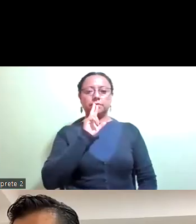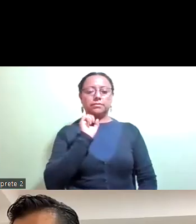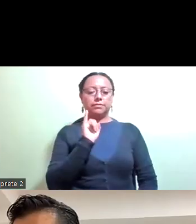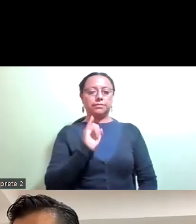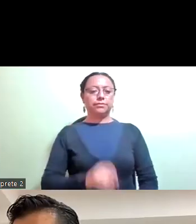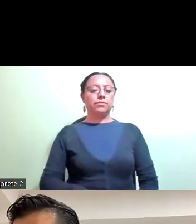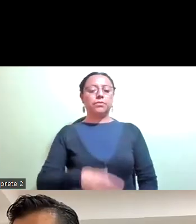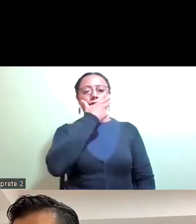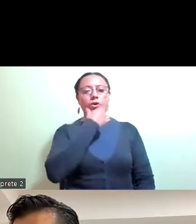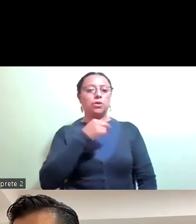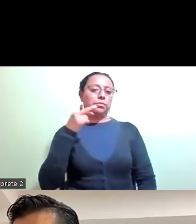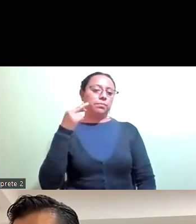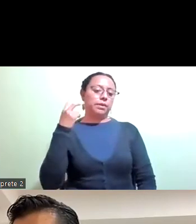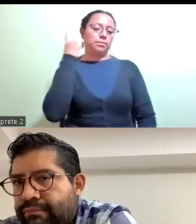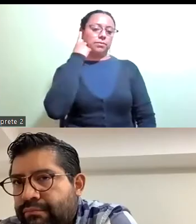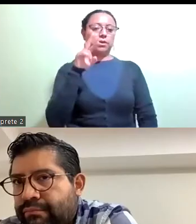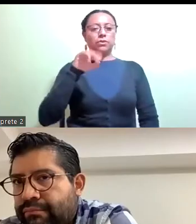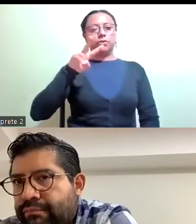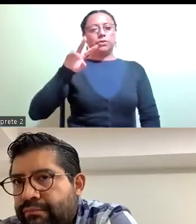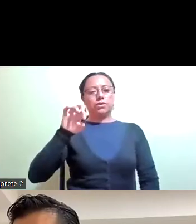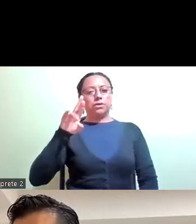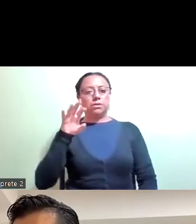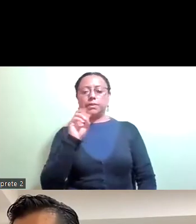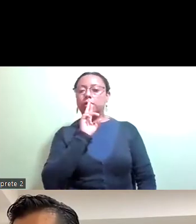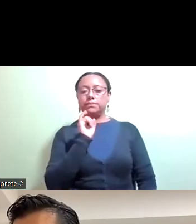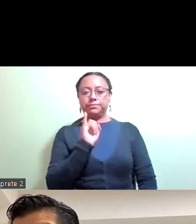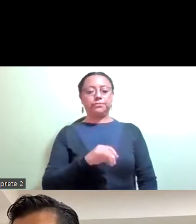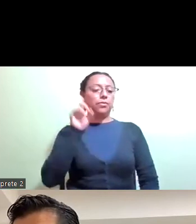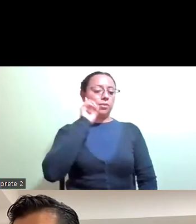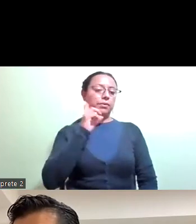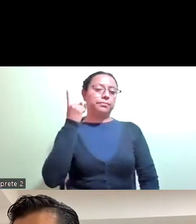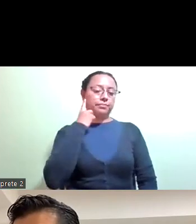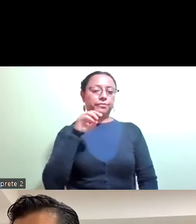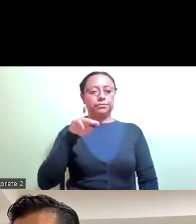pro. Gracias, diputado. Diputada Marta Soledad Ávila Ventura.